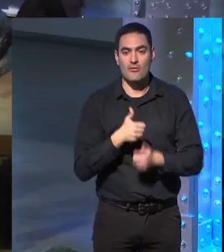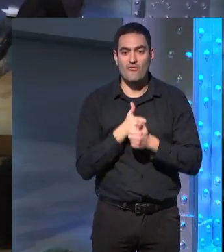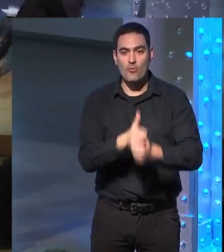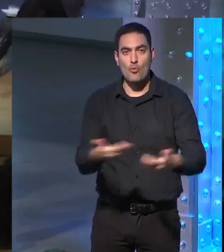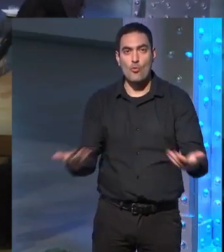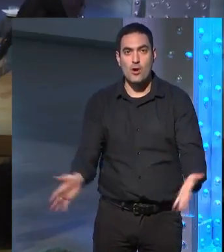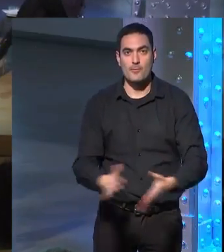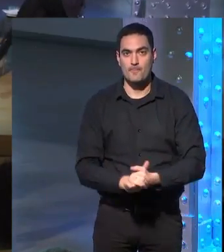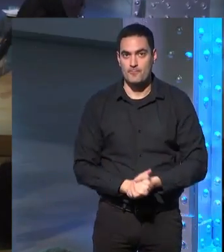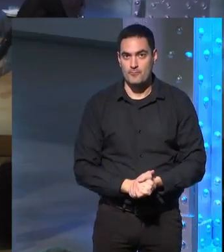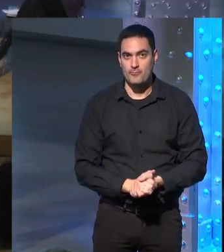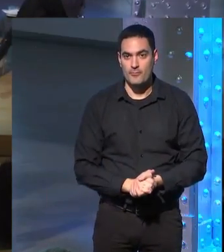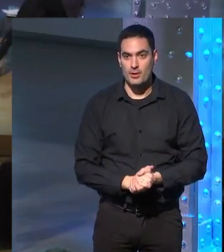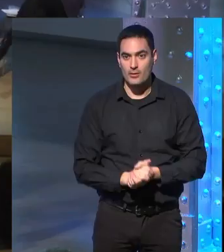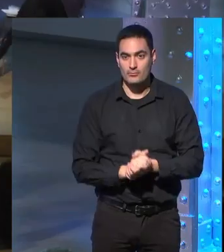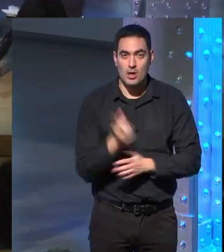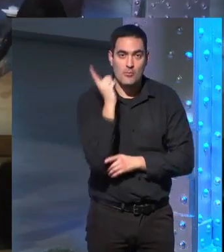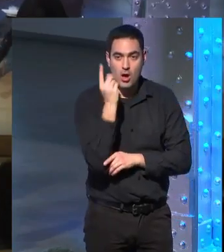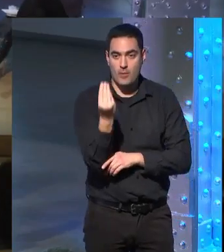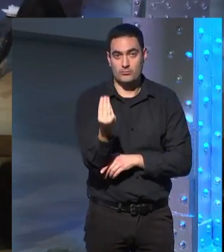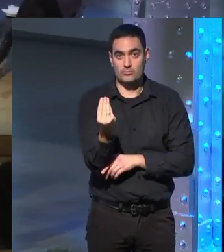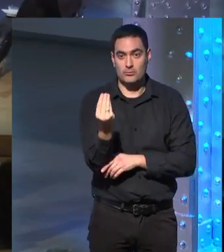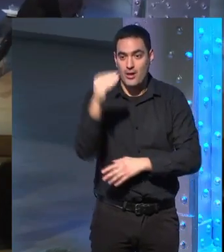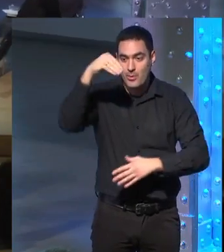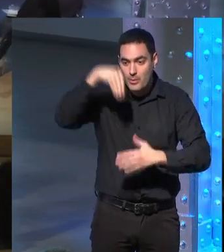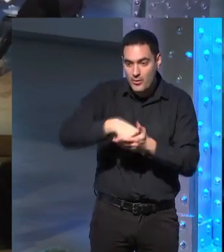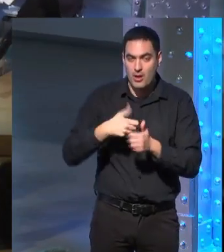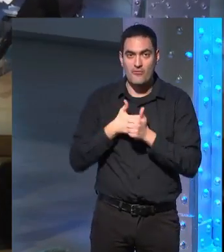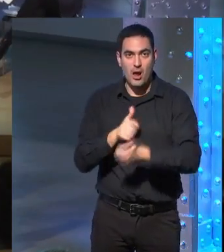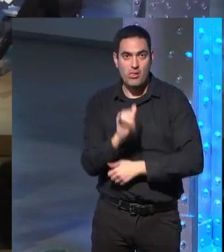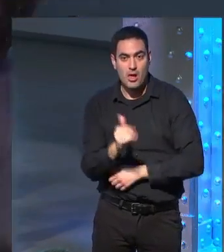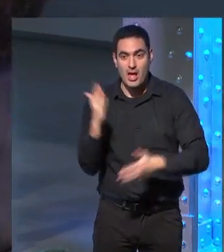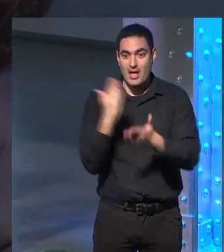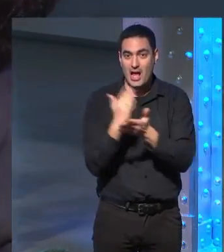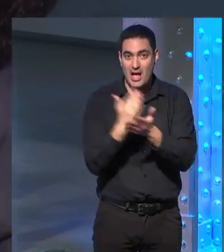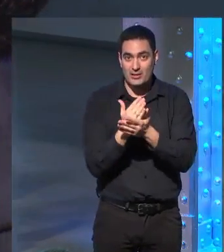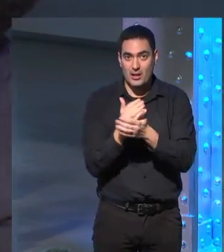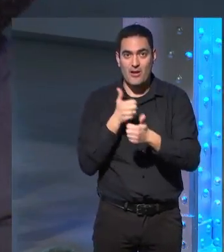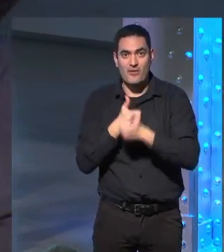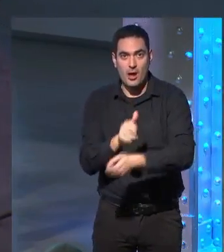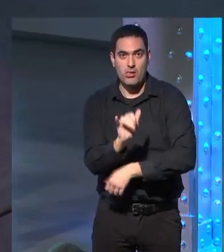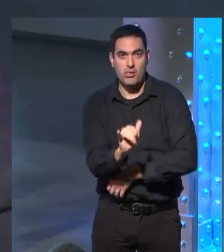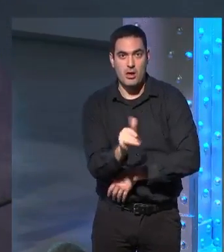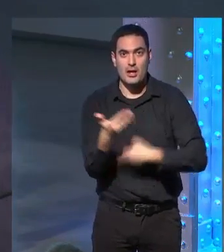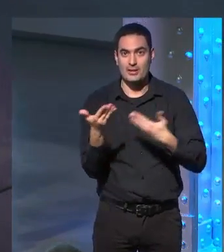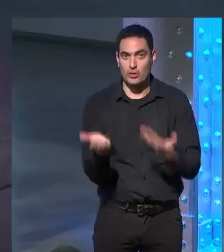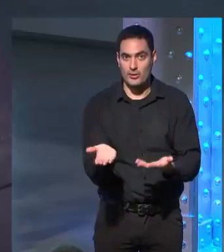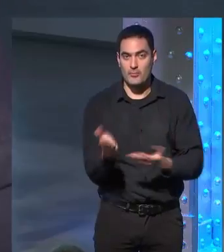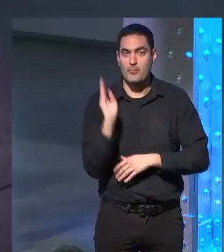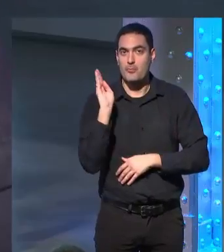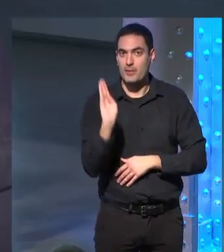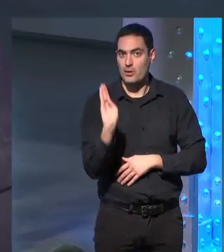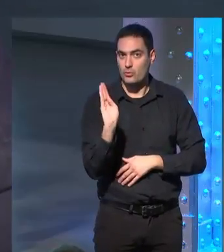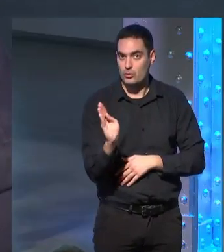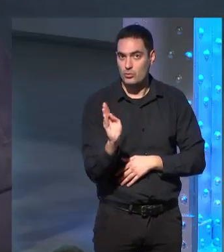referentes dentro de ese dispositivo y afortunadamente tienen referentes en clase. ¿Cómo lo incorporáis o cómo